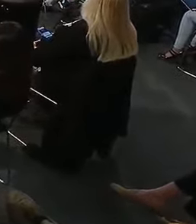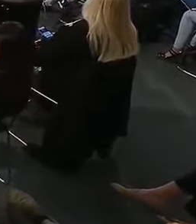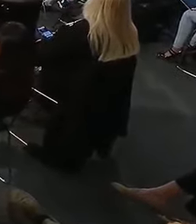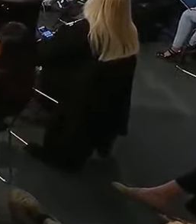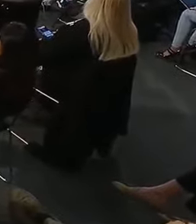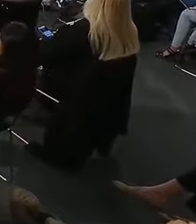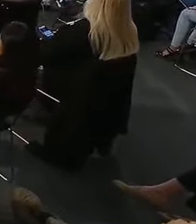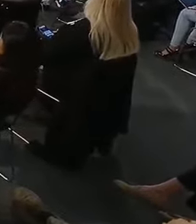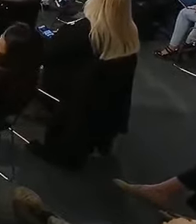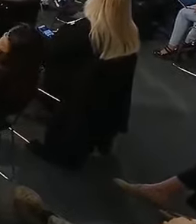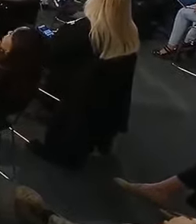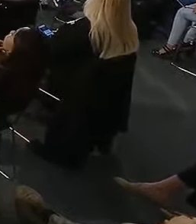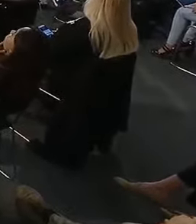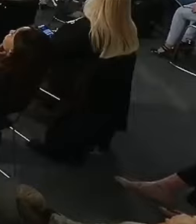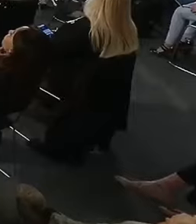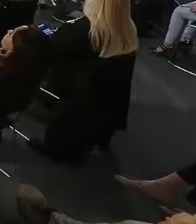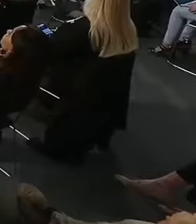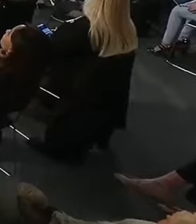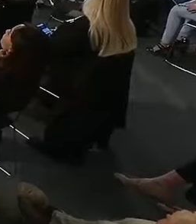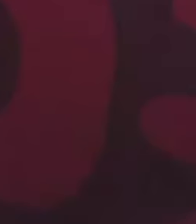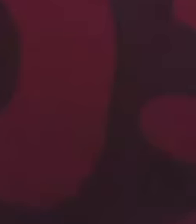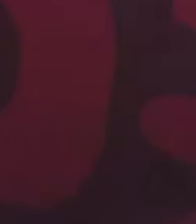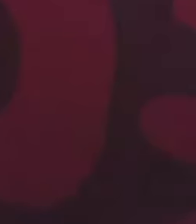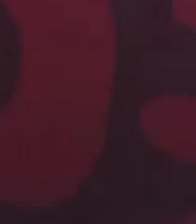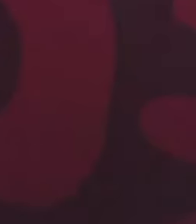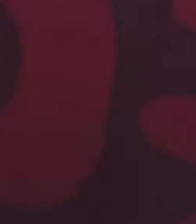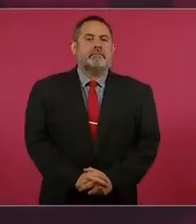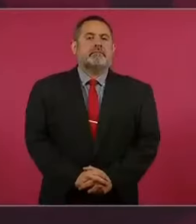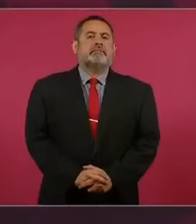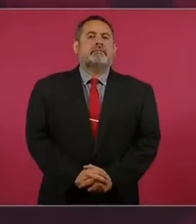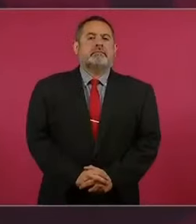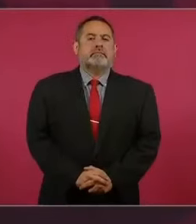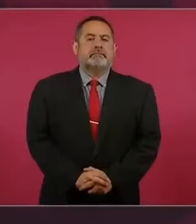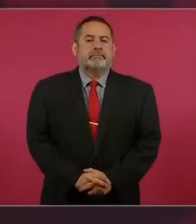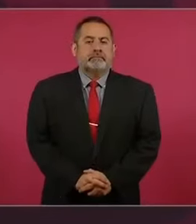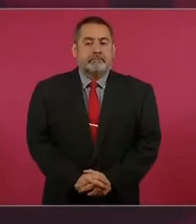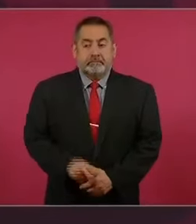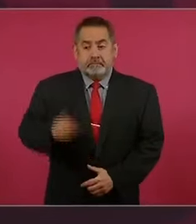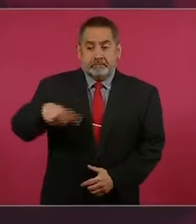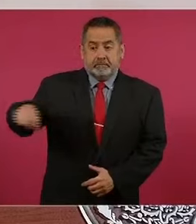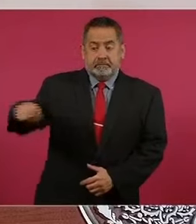Porque es preferible dejarle a los hijos pobreza, pero no deshonra.